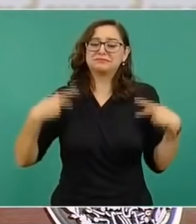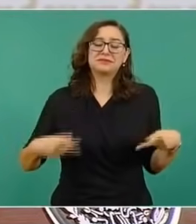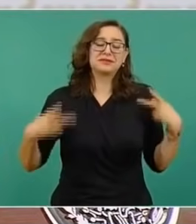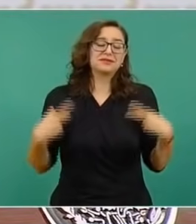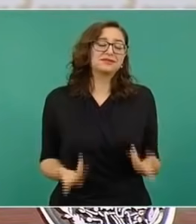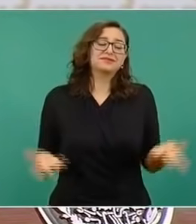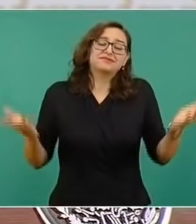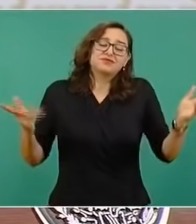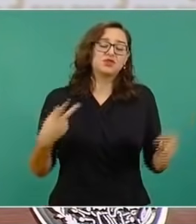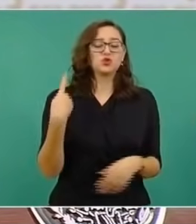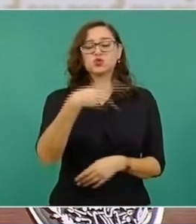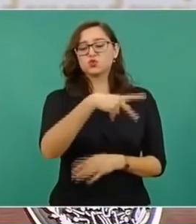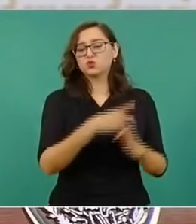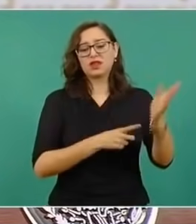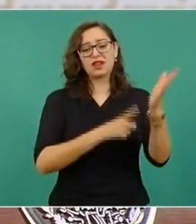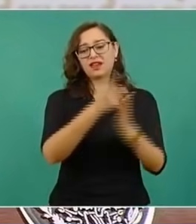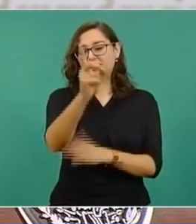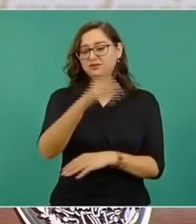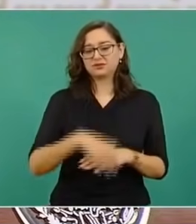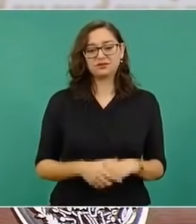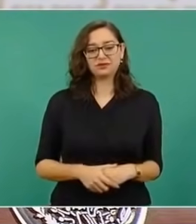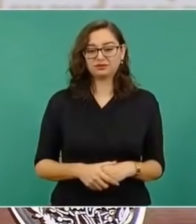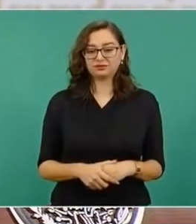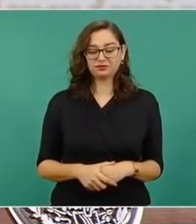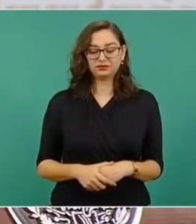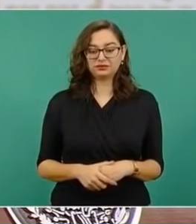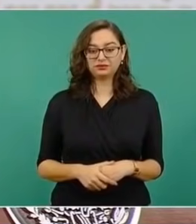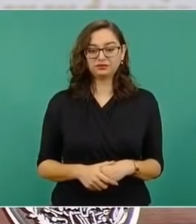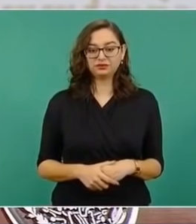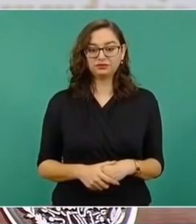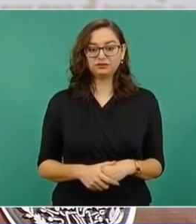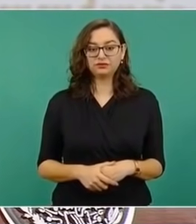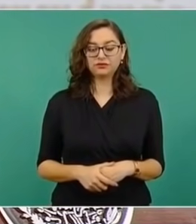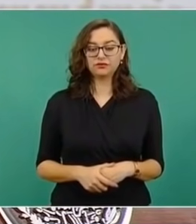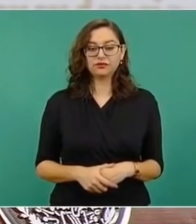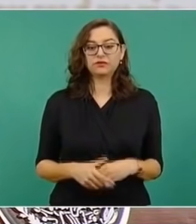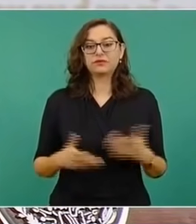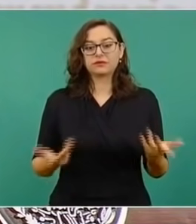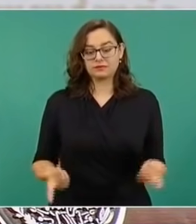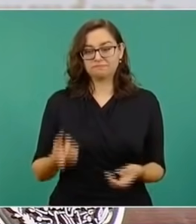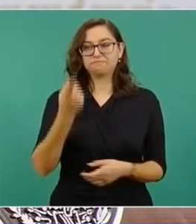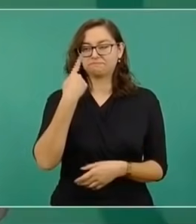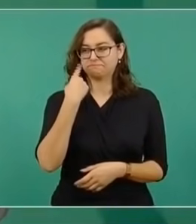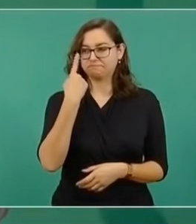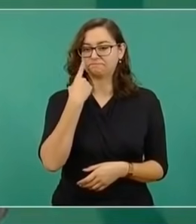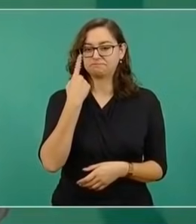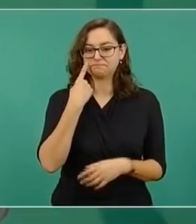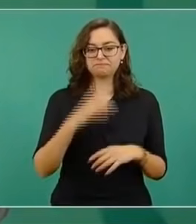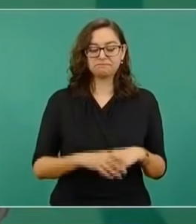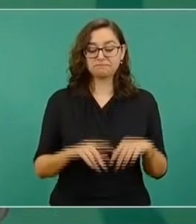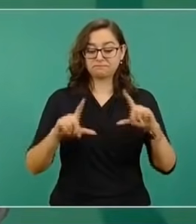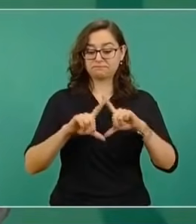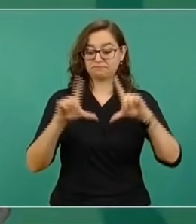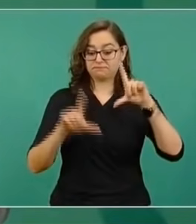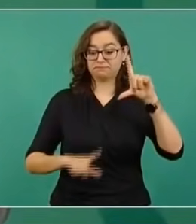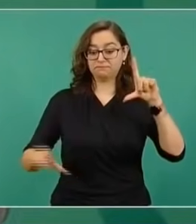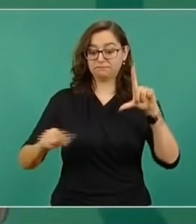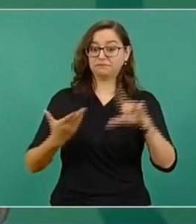la tragedia que significó que perdimos la mitad del territorio